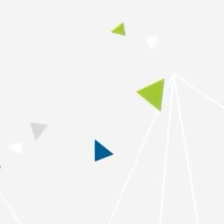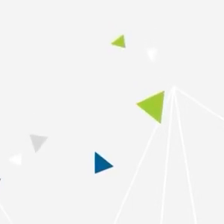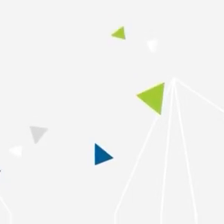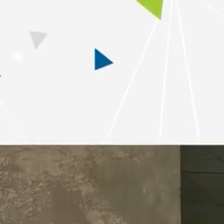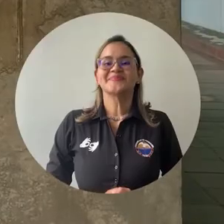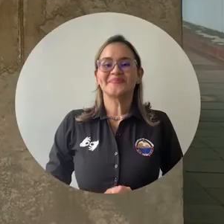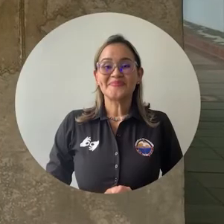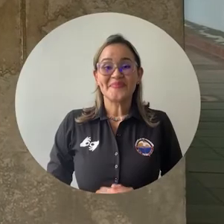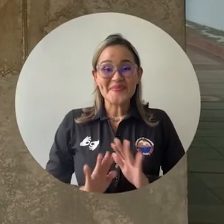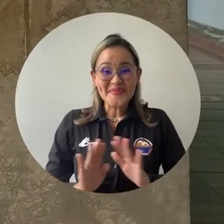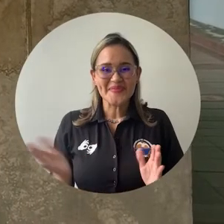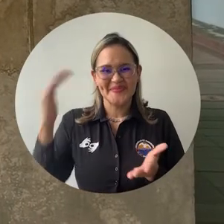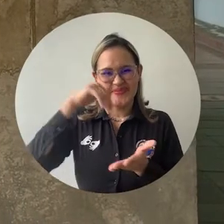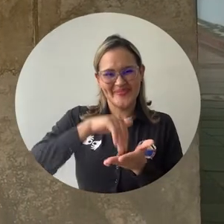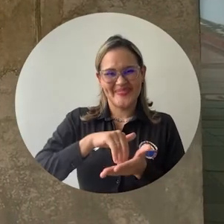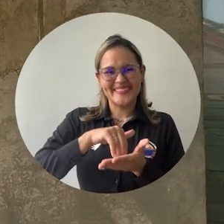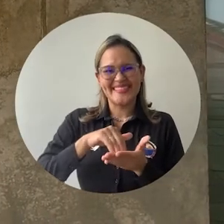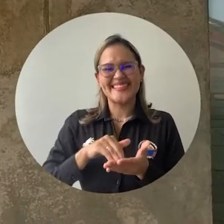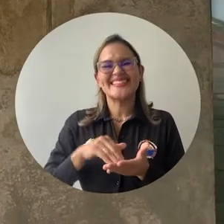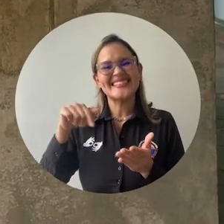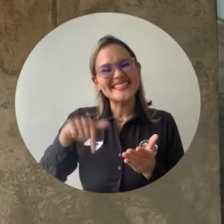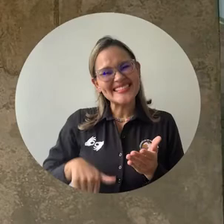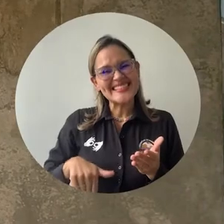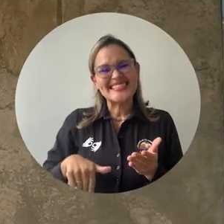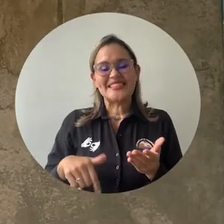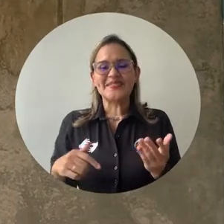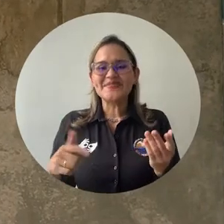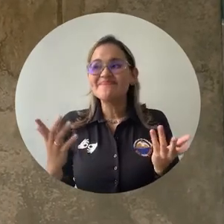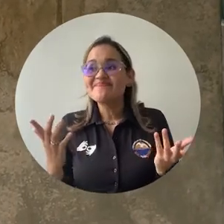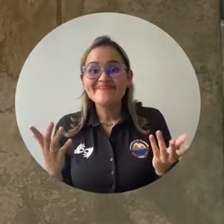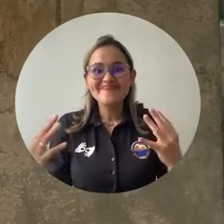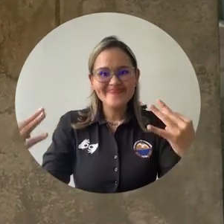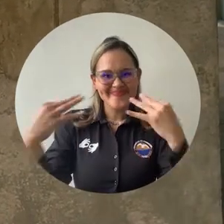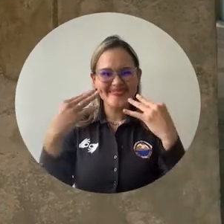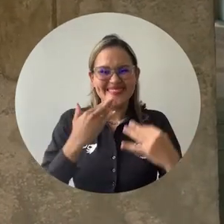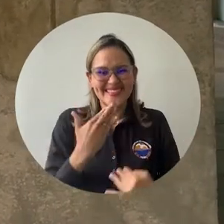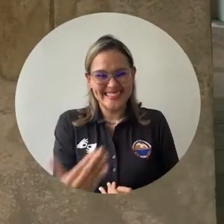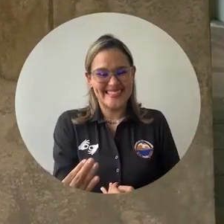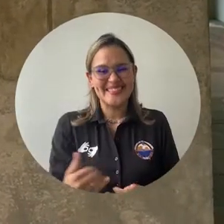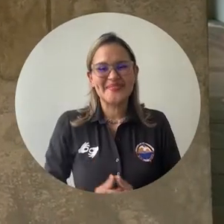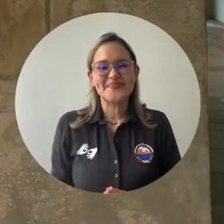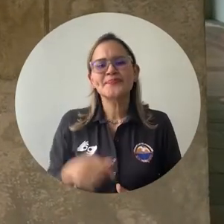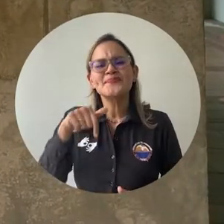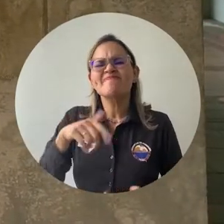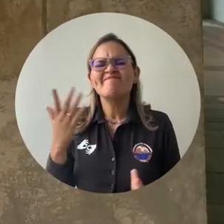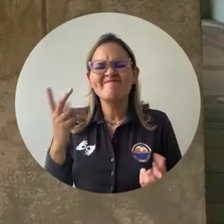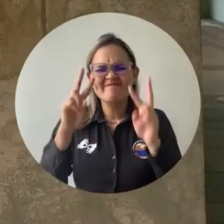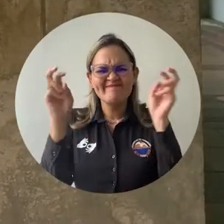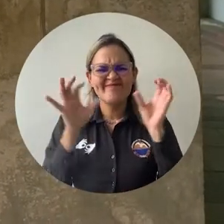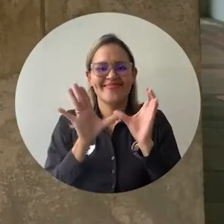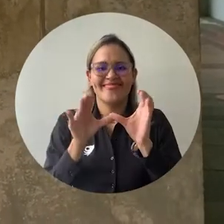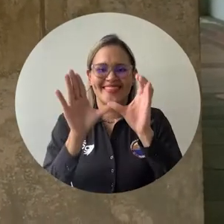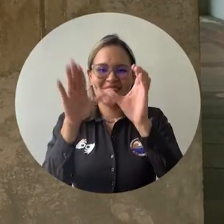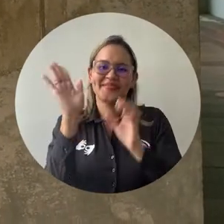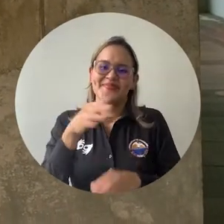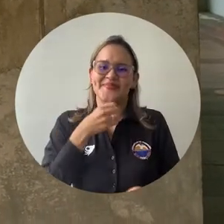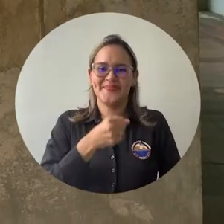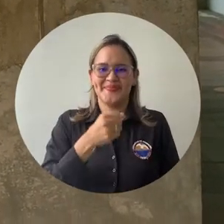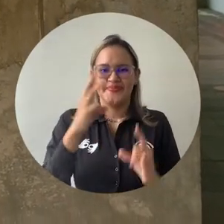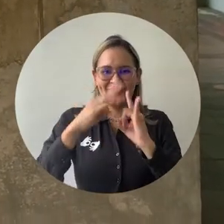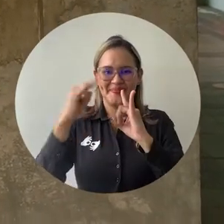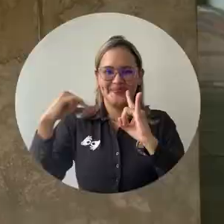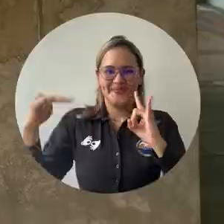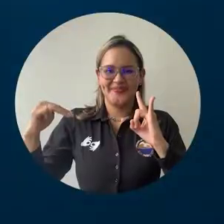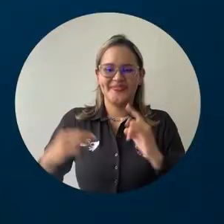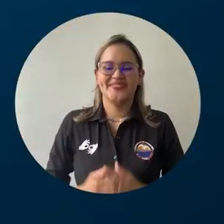Ya estamos de vuelta con ustedes. Gracias por su sintonía. Están viendo el Campus TV, programa institucional de la Universidad